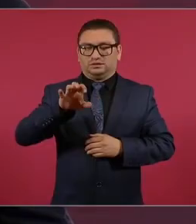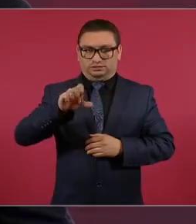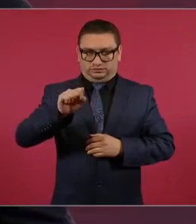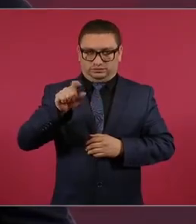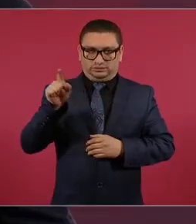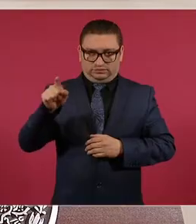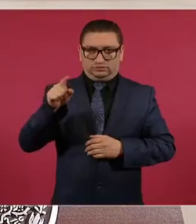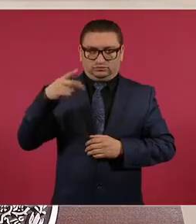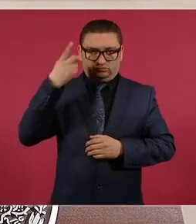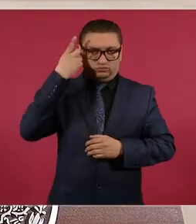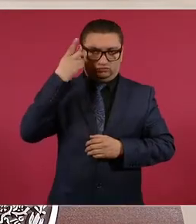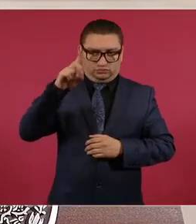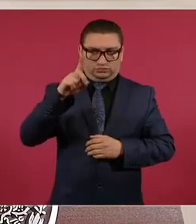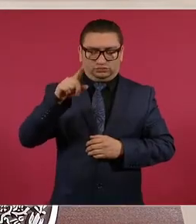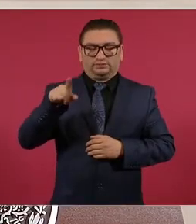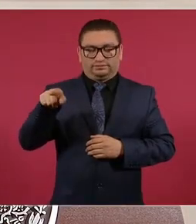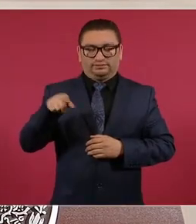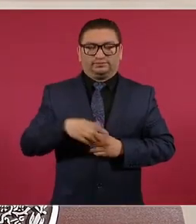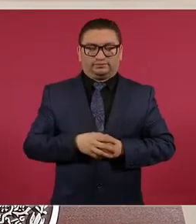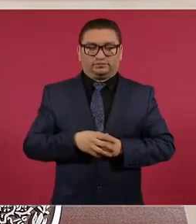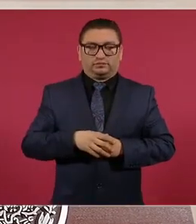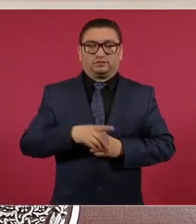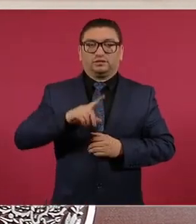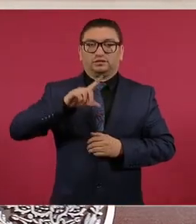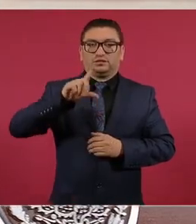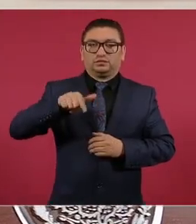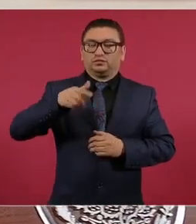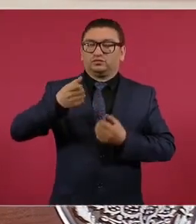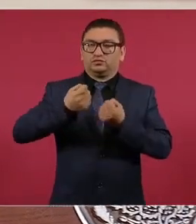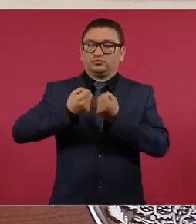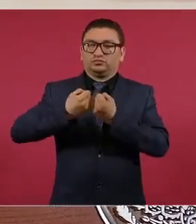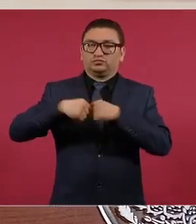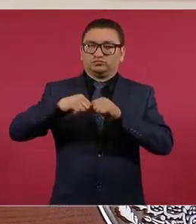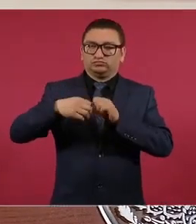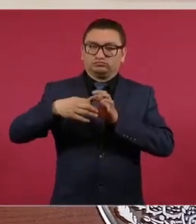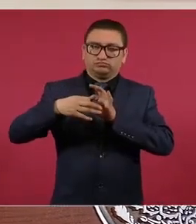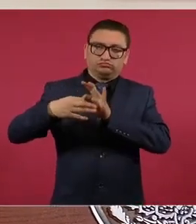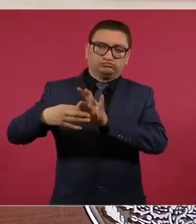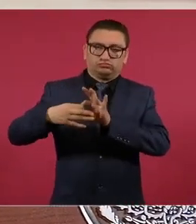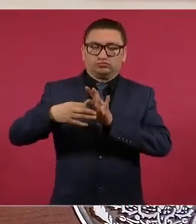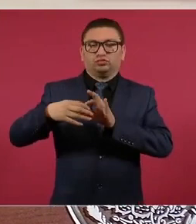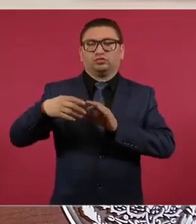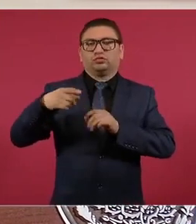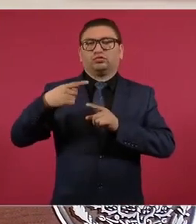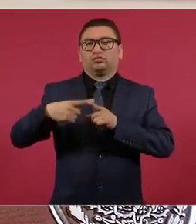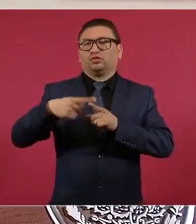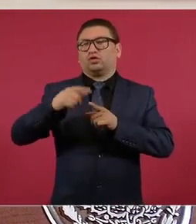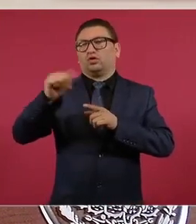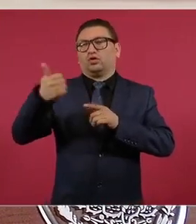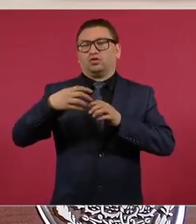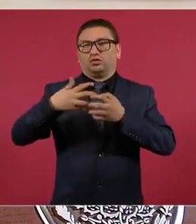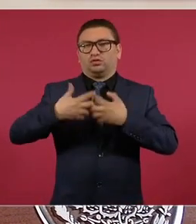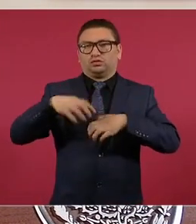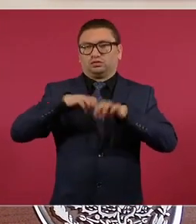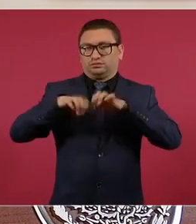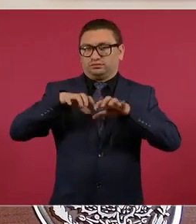valleres y se asociaron con otras